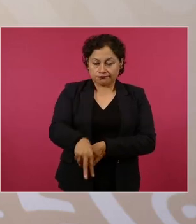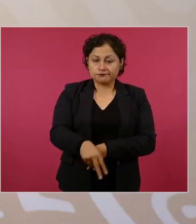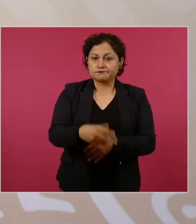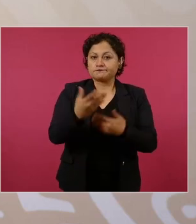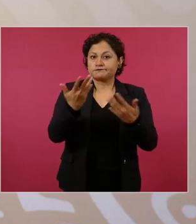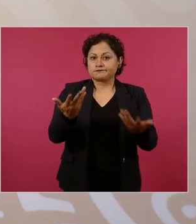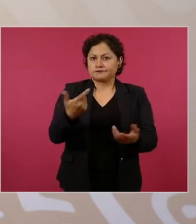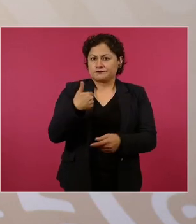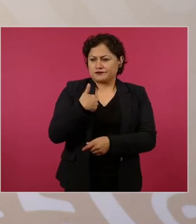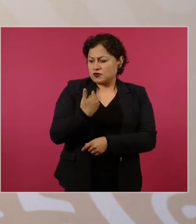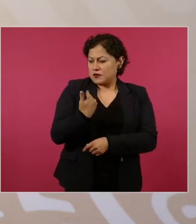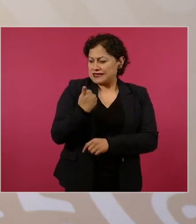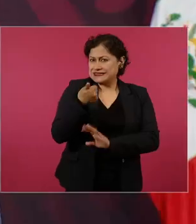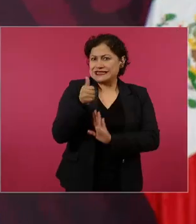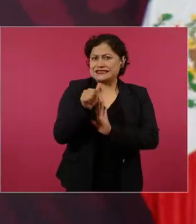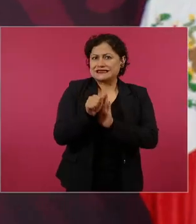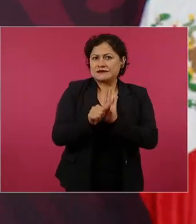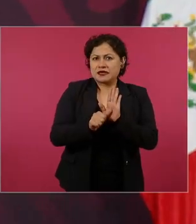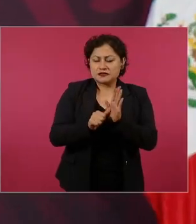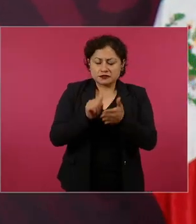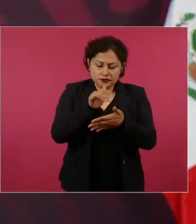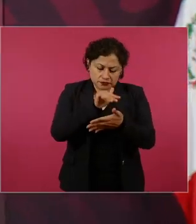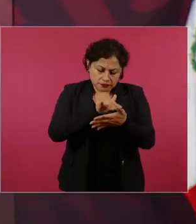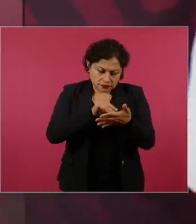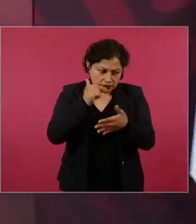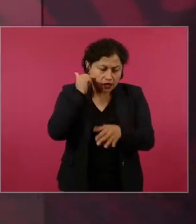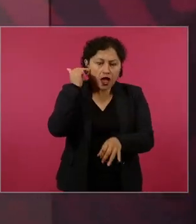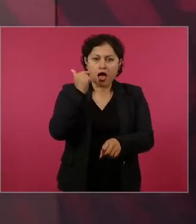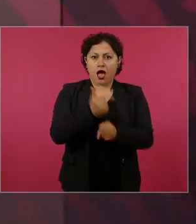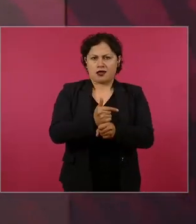lo supe hace 6 meses.